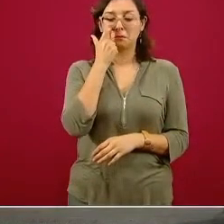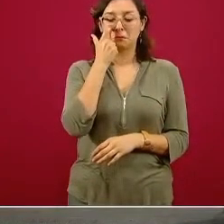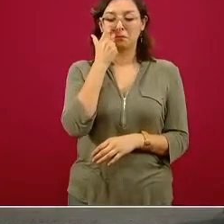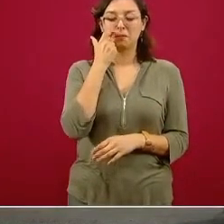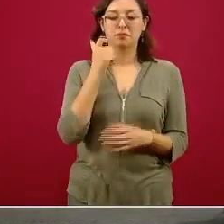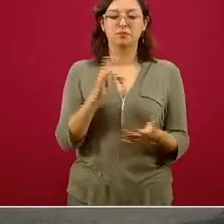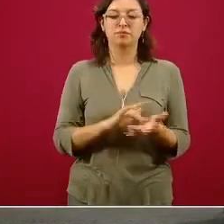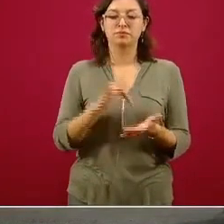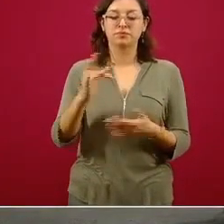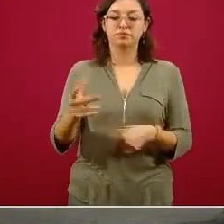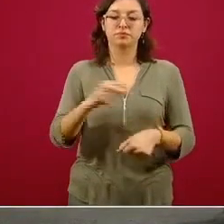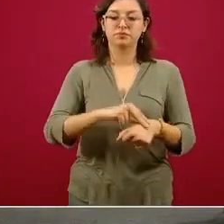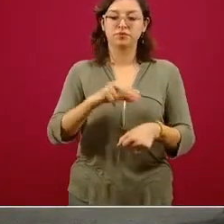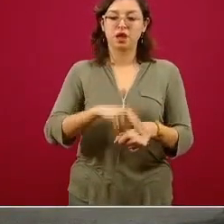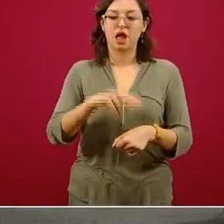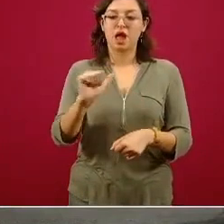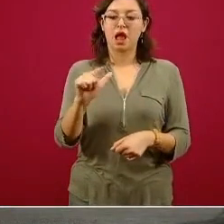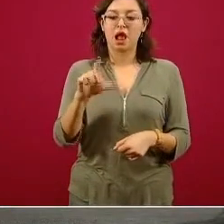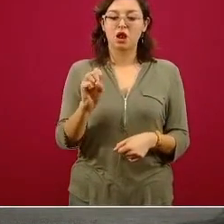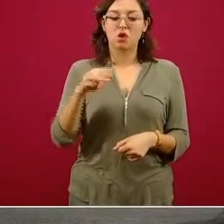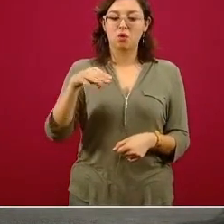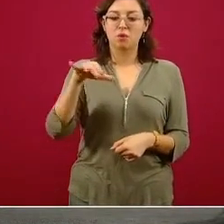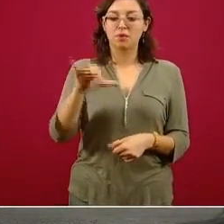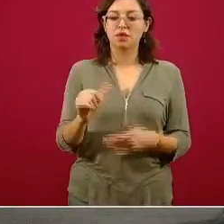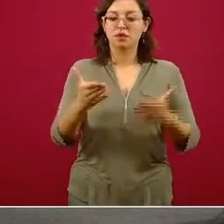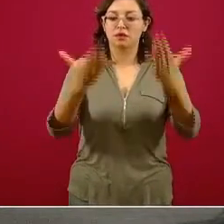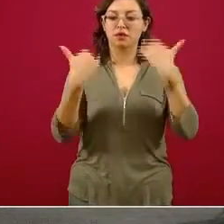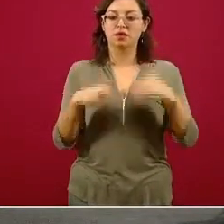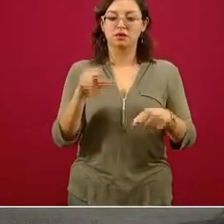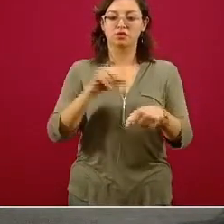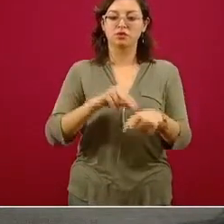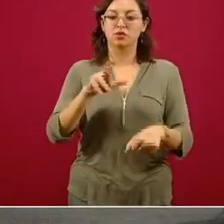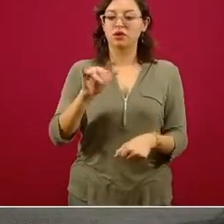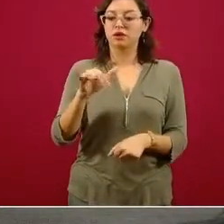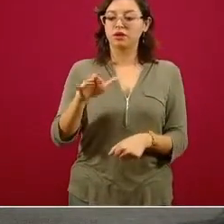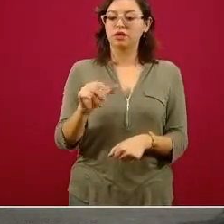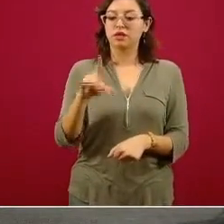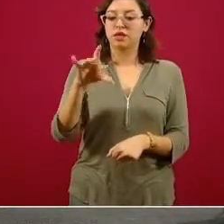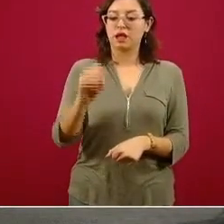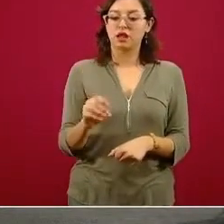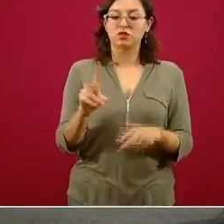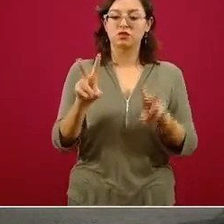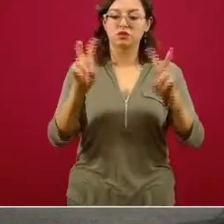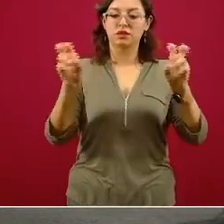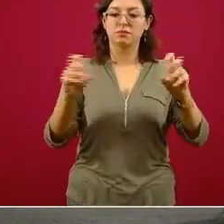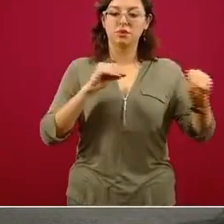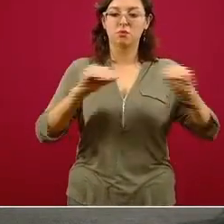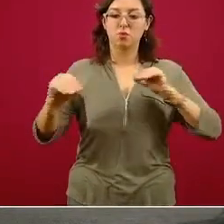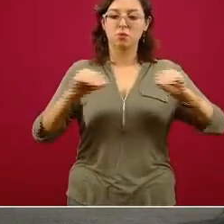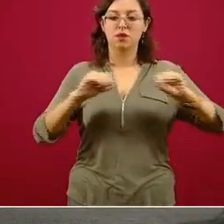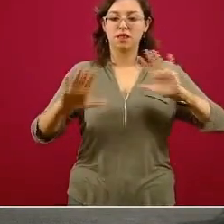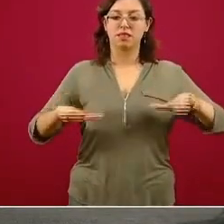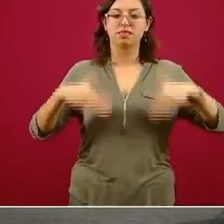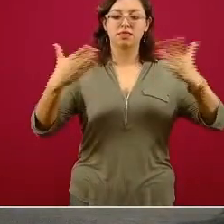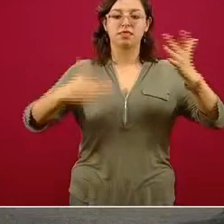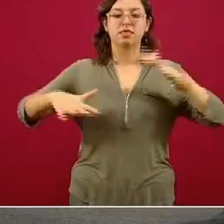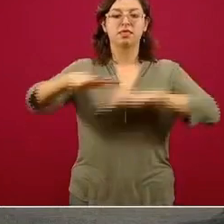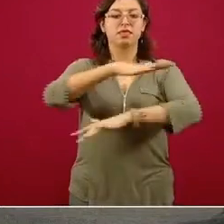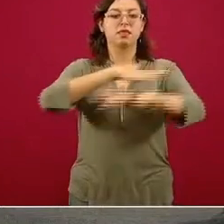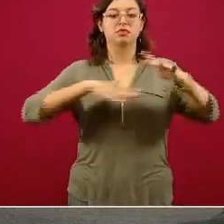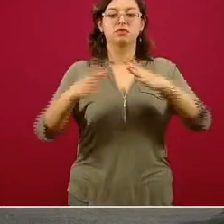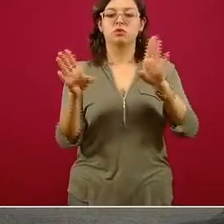Salomía. Le pido al doctor Ricardo Cortés si nos presenta el informe de movilidad, por favor. Con gusto, muchas gracias,